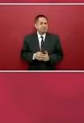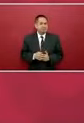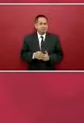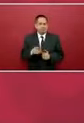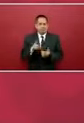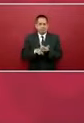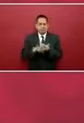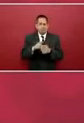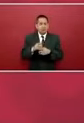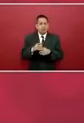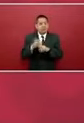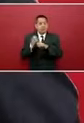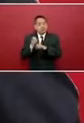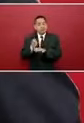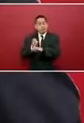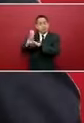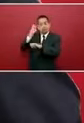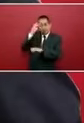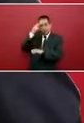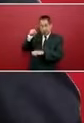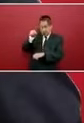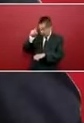con el Estado de México,